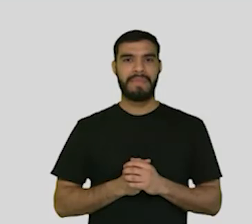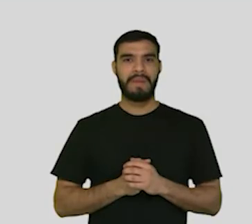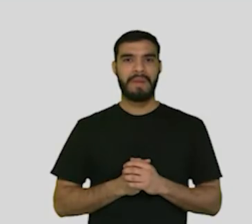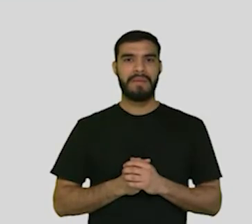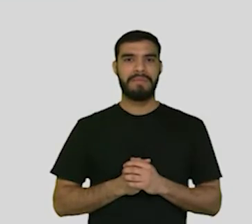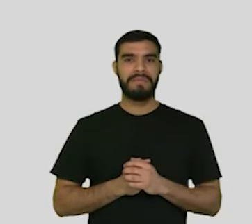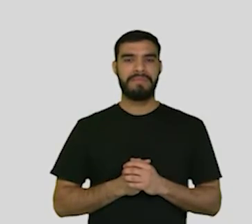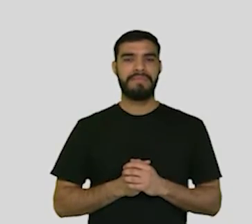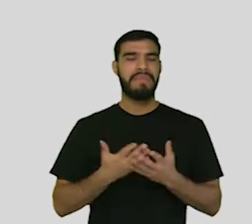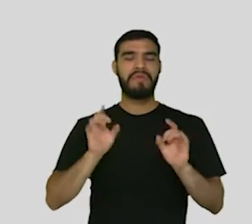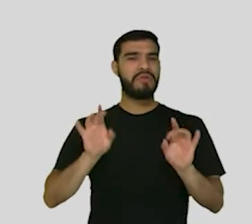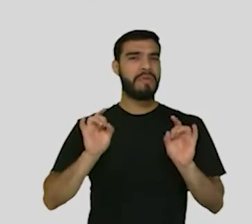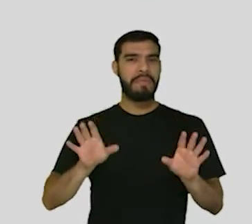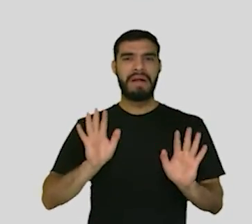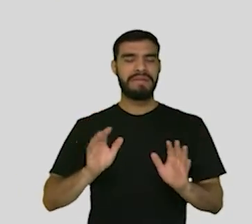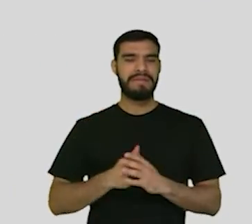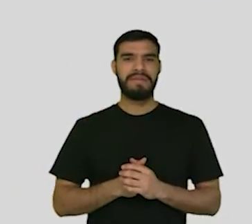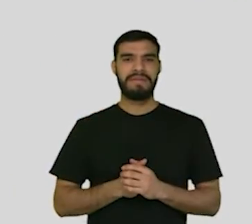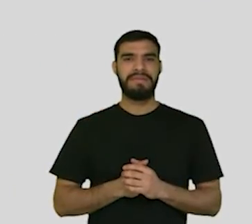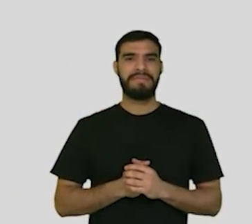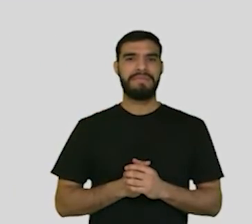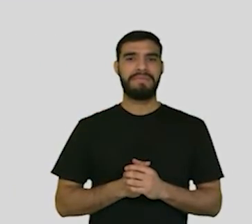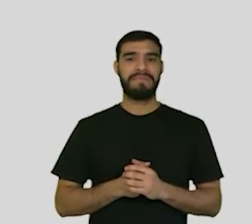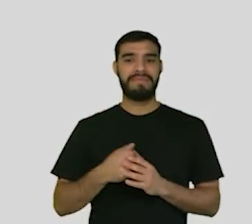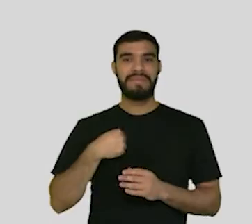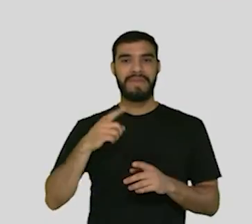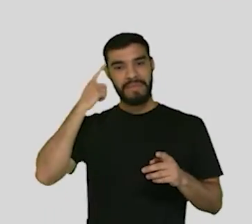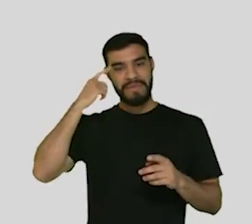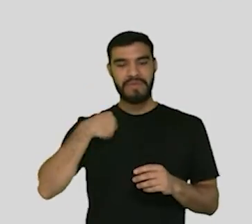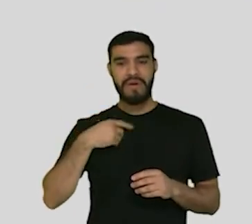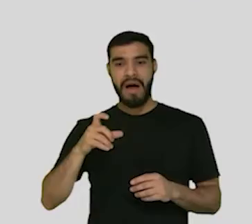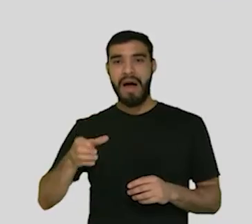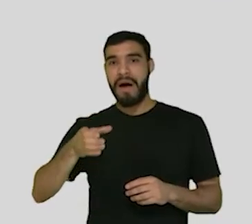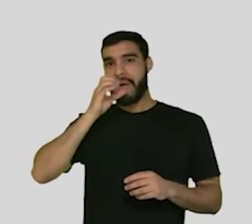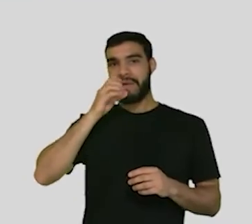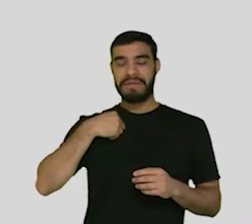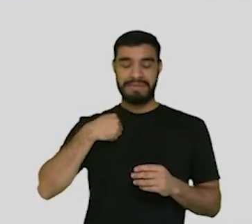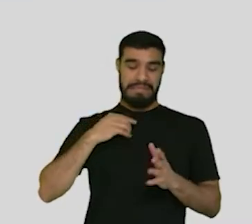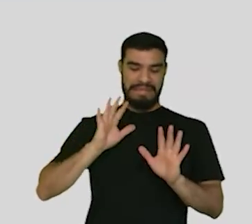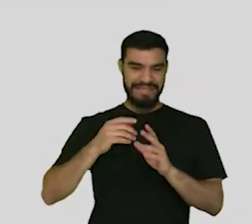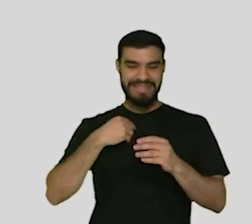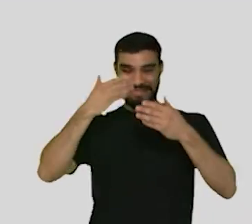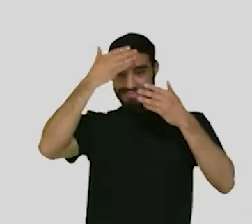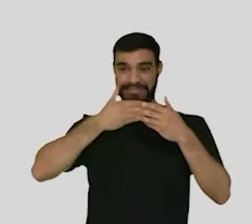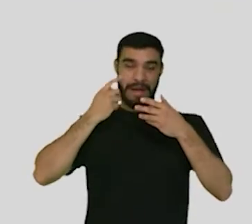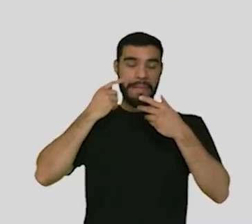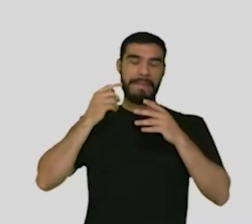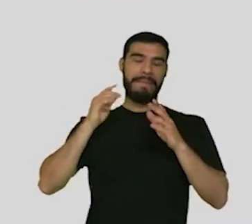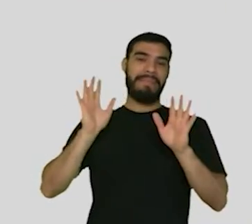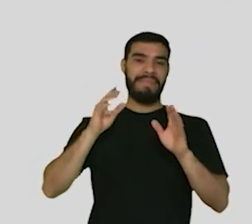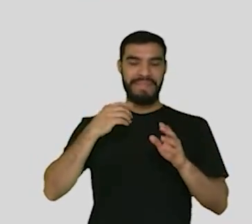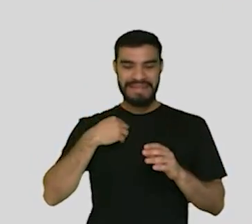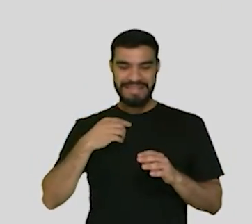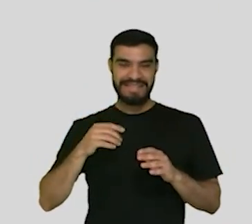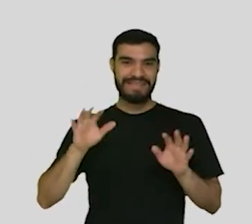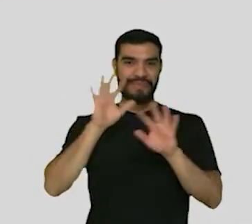Es normal. Entonces, yo el otro día me traté de tomar un vaso de agua y me olvidé que tenía el visor puesto. Así que no tenía el resultado. Por suerte no era vino.